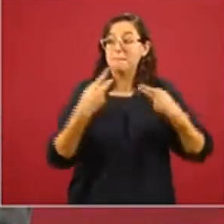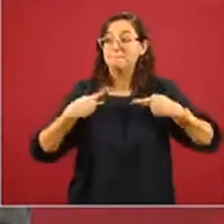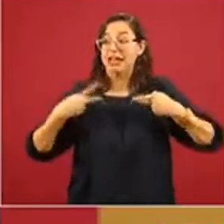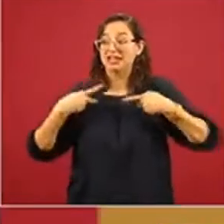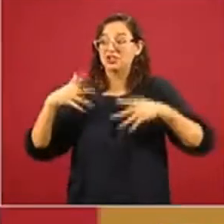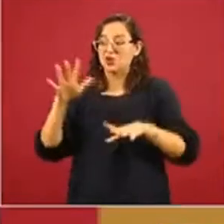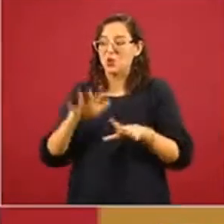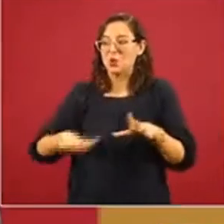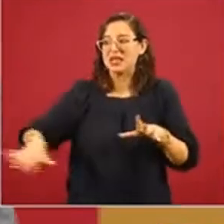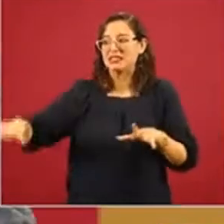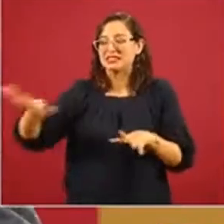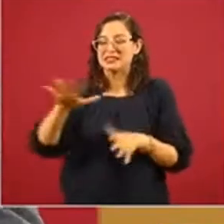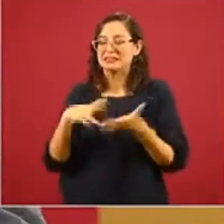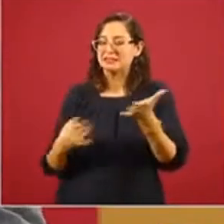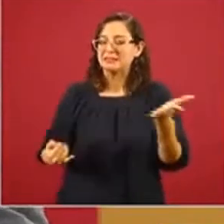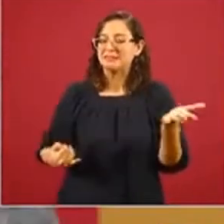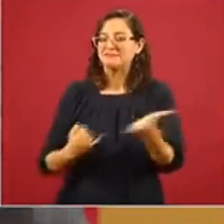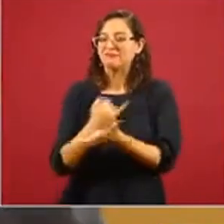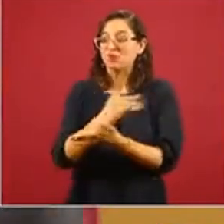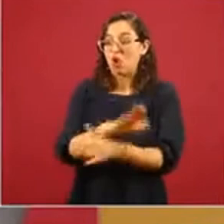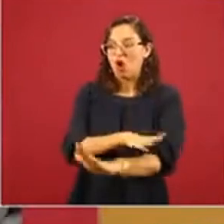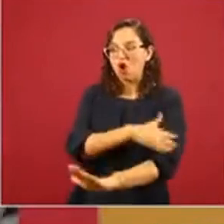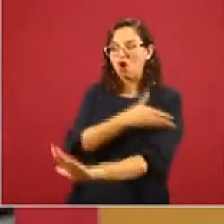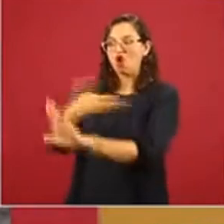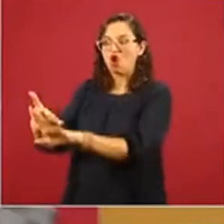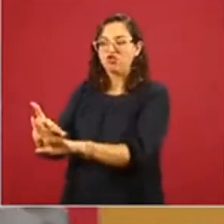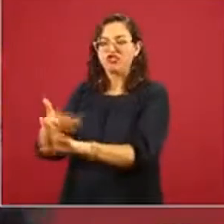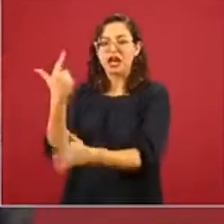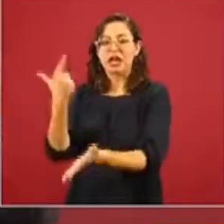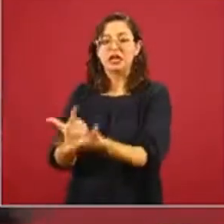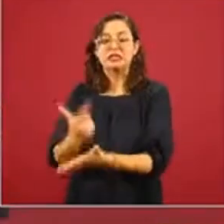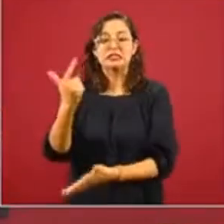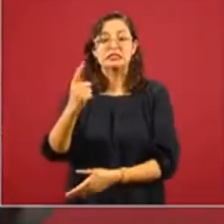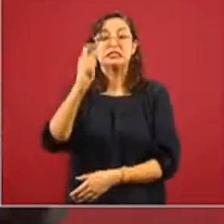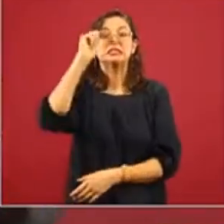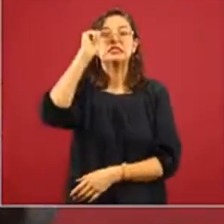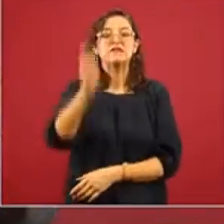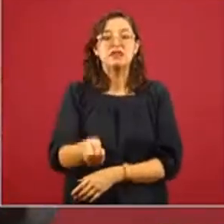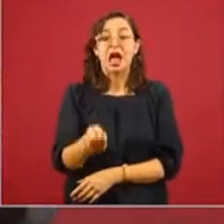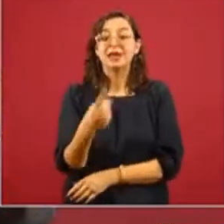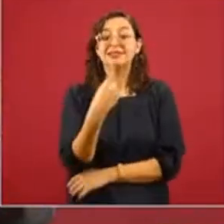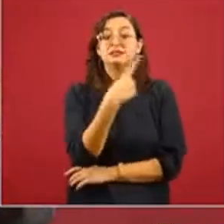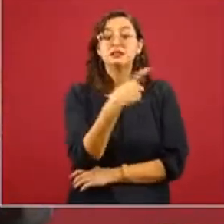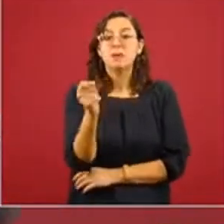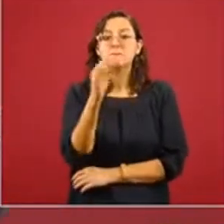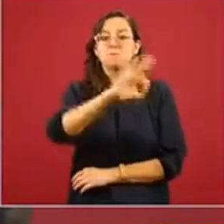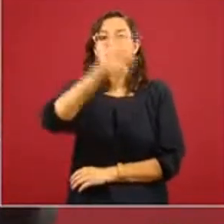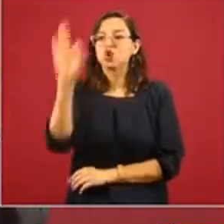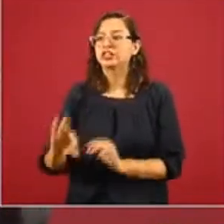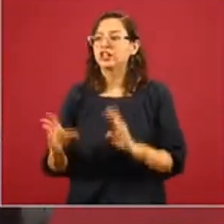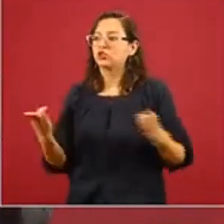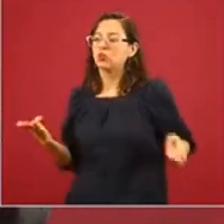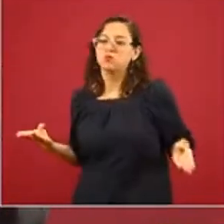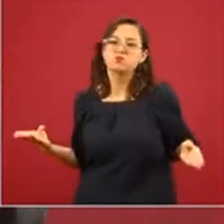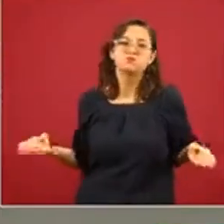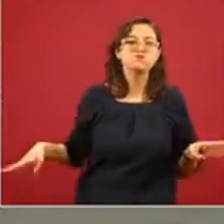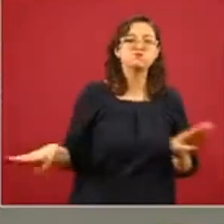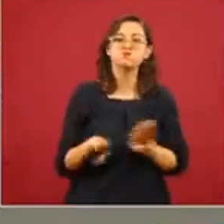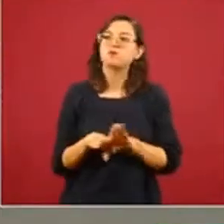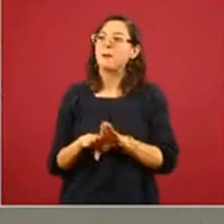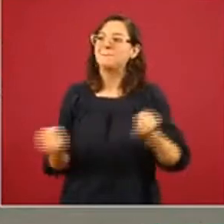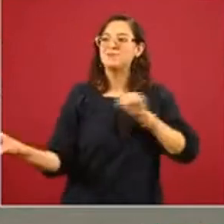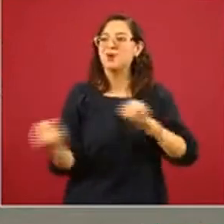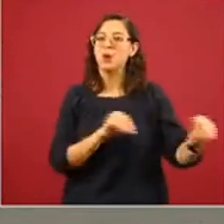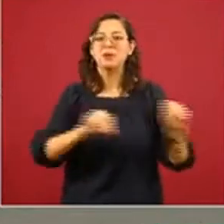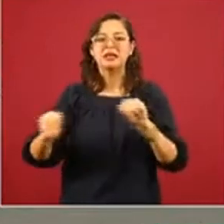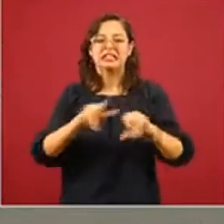social, a menos que se cierre totalmente el país, se paralice y entonces se logre